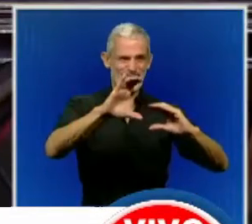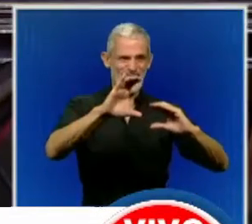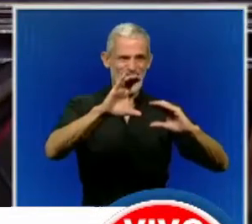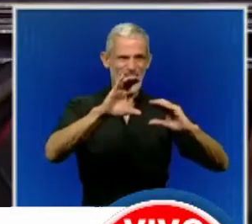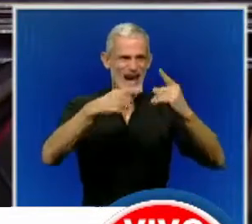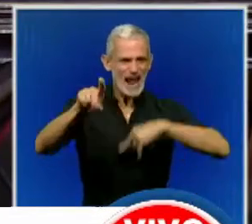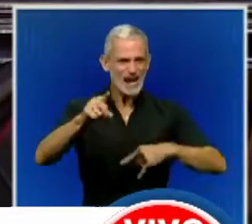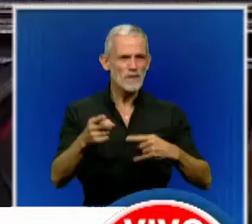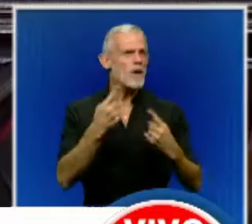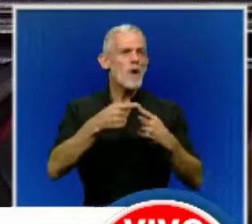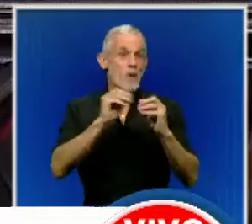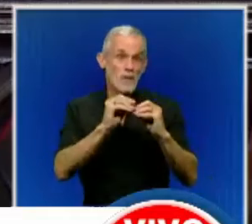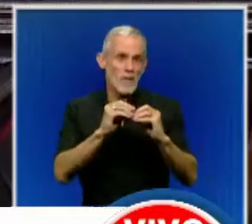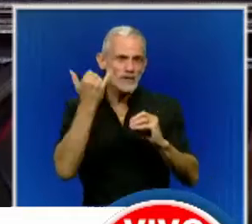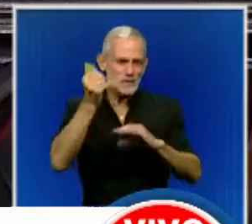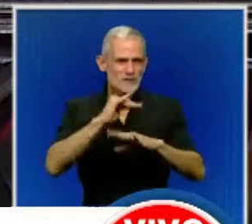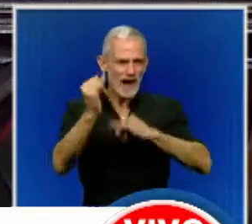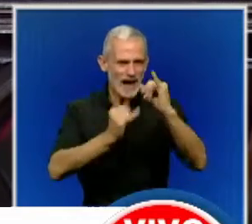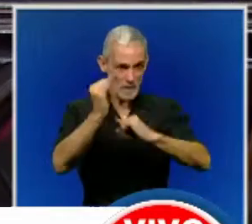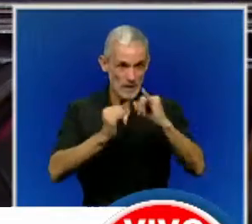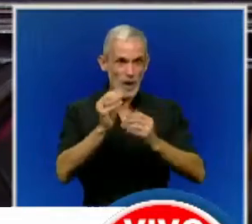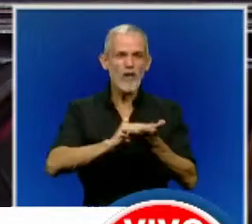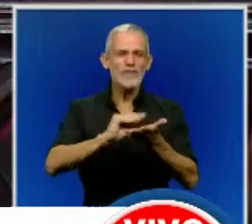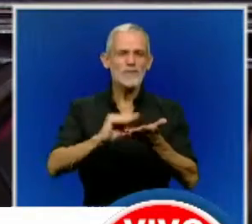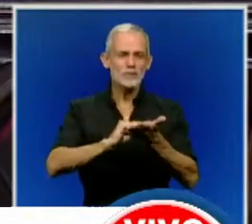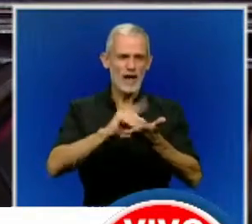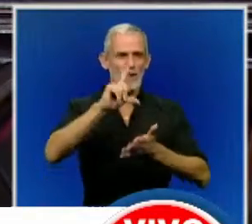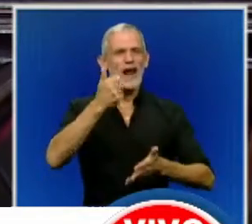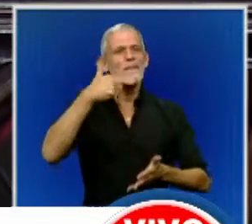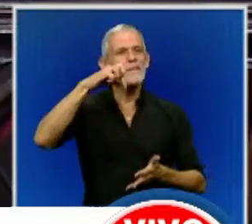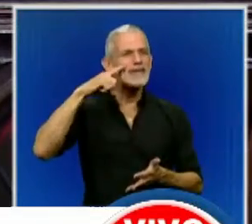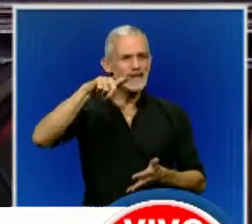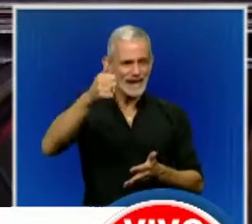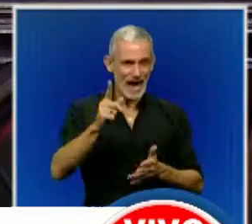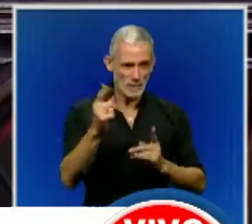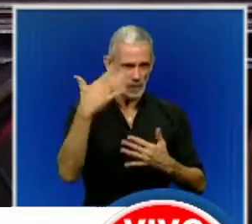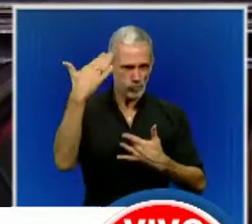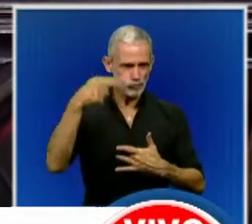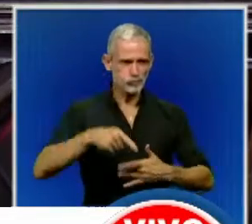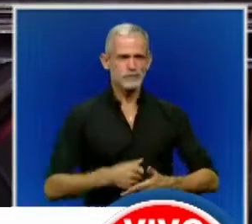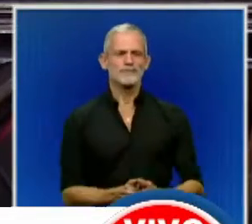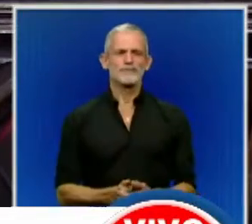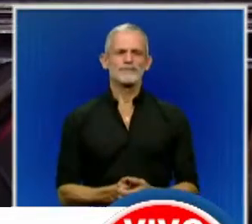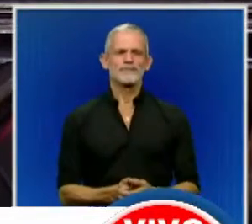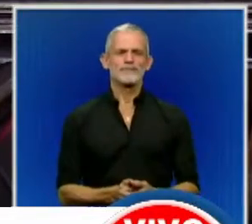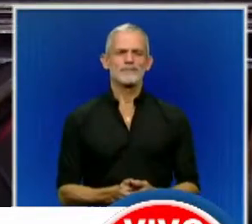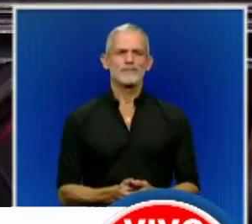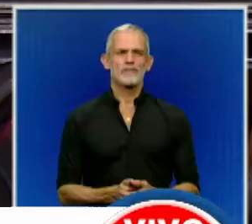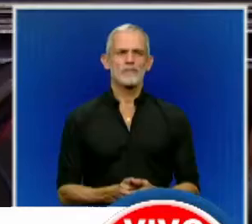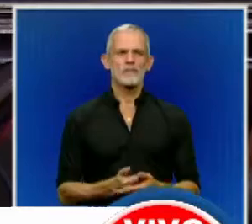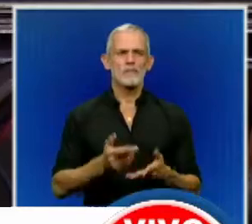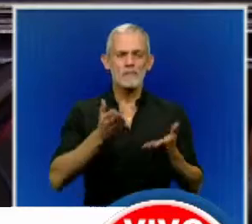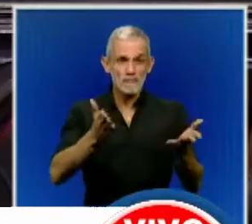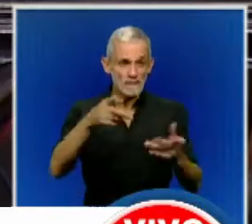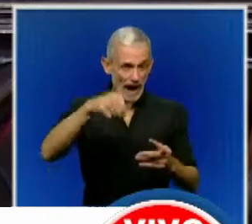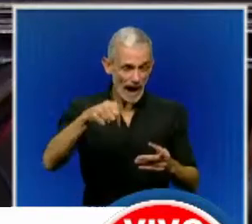70% por las razones que muy bien explicó el diputado Laspina en su intervención. Entonces, acá